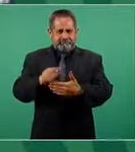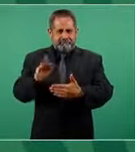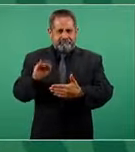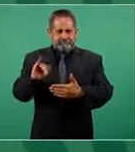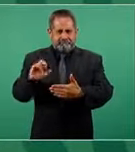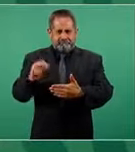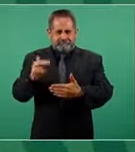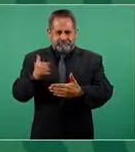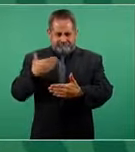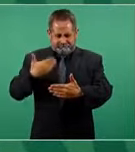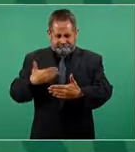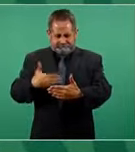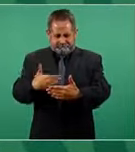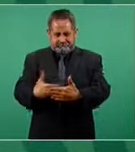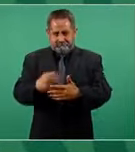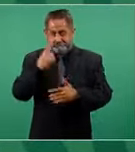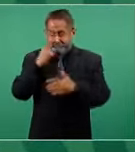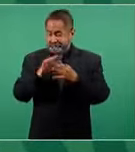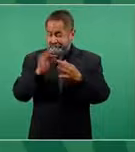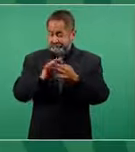Fíjense el detalle.